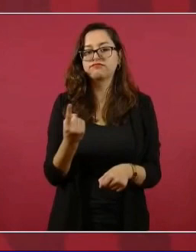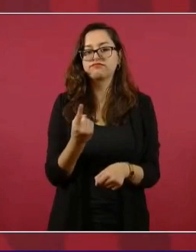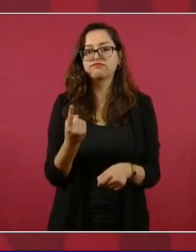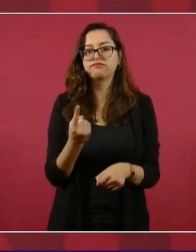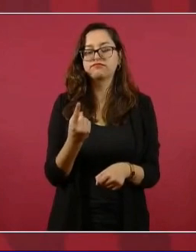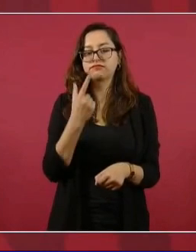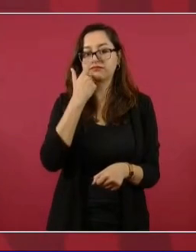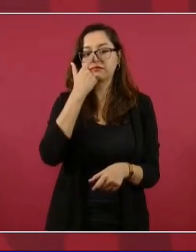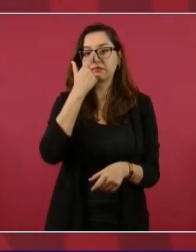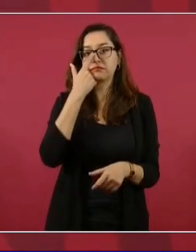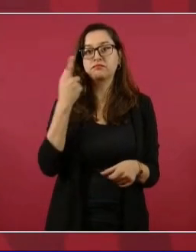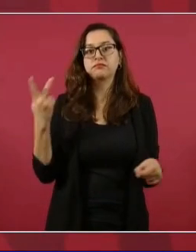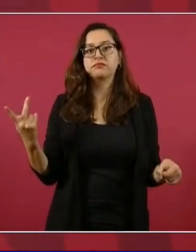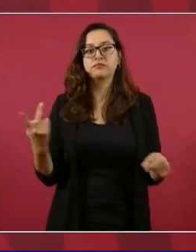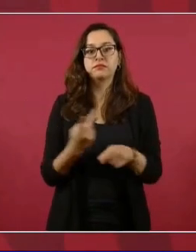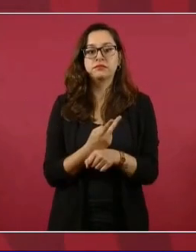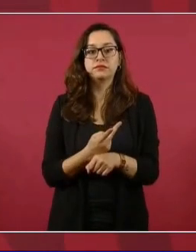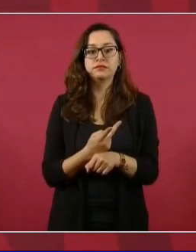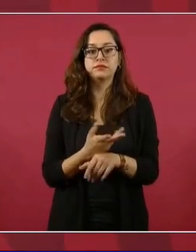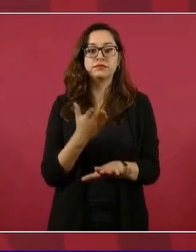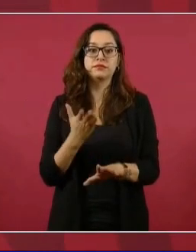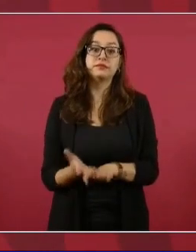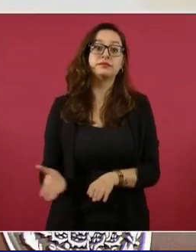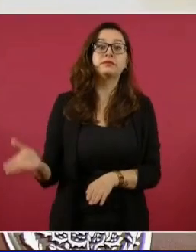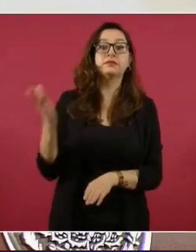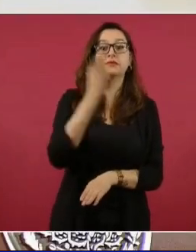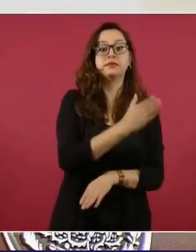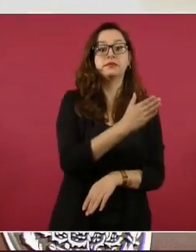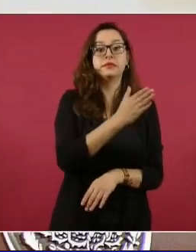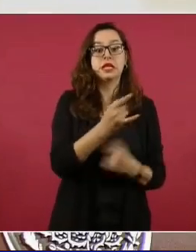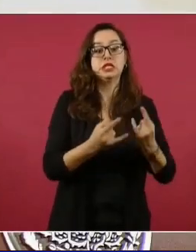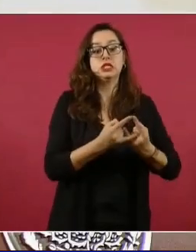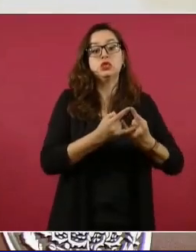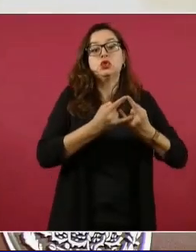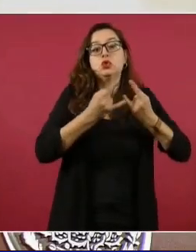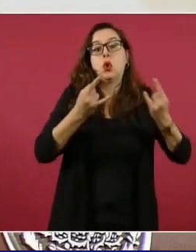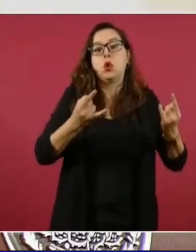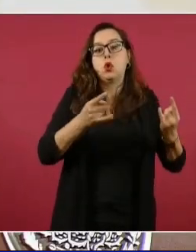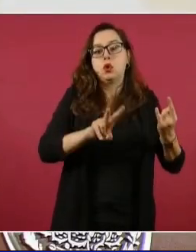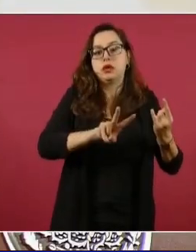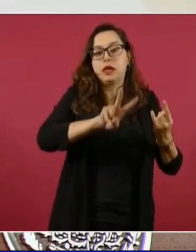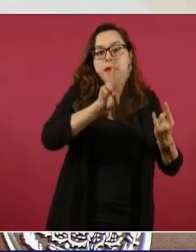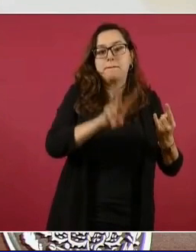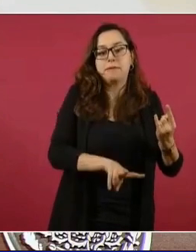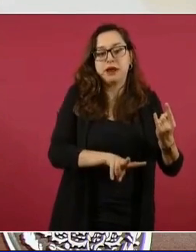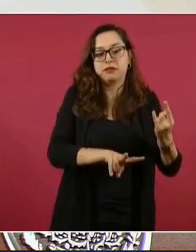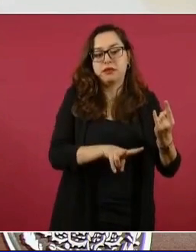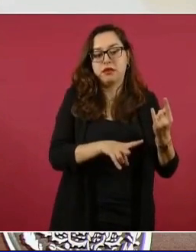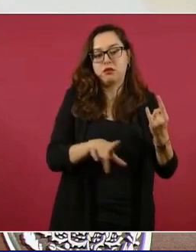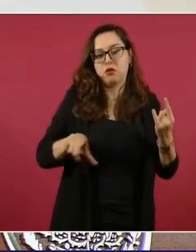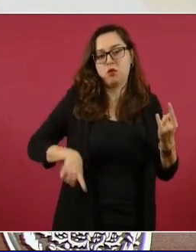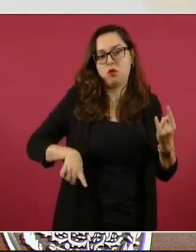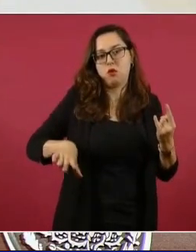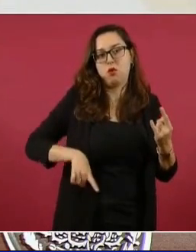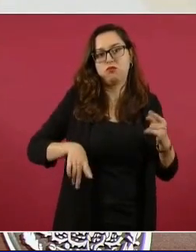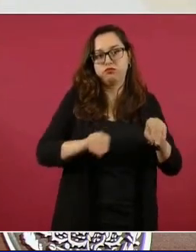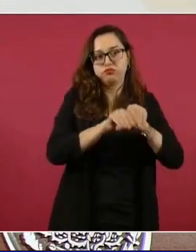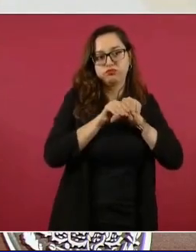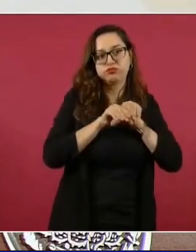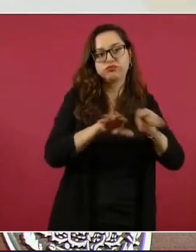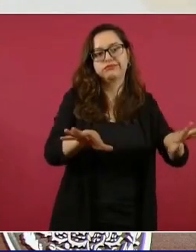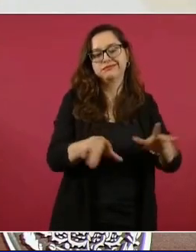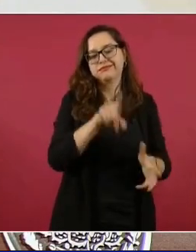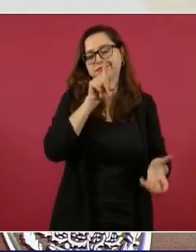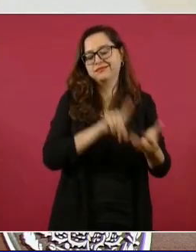hubo lo que se llamó la verdad histórica, que fue toda una simulación,